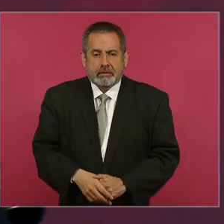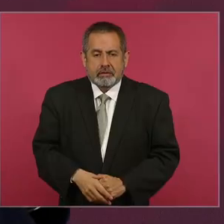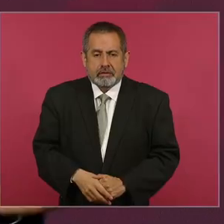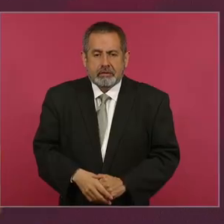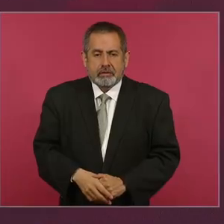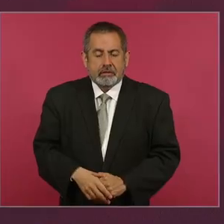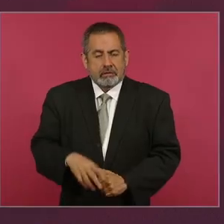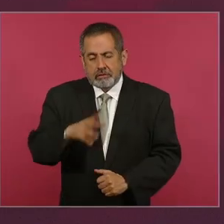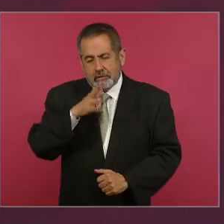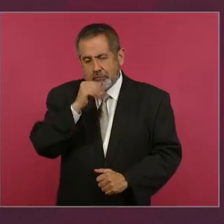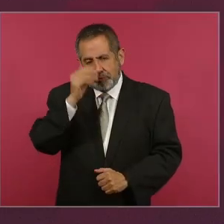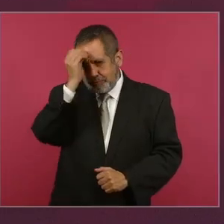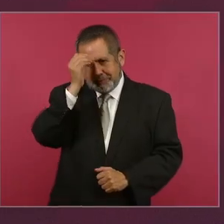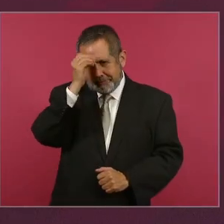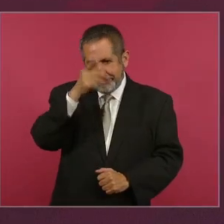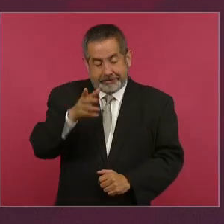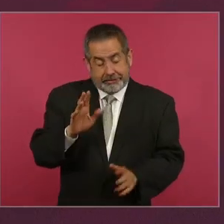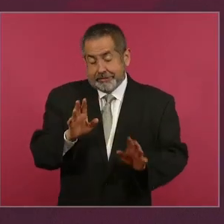no opino, porque